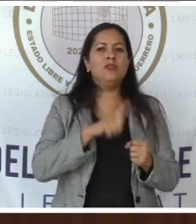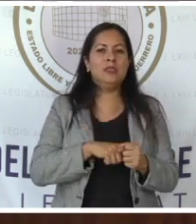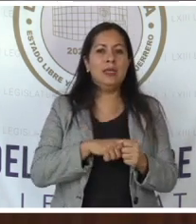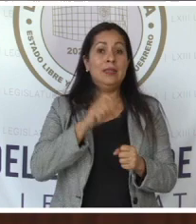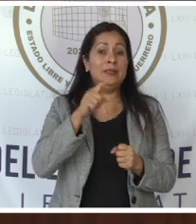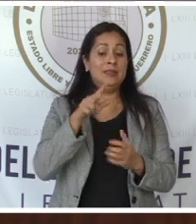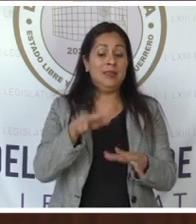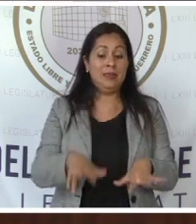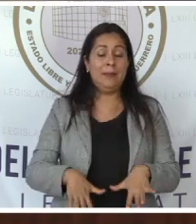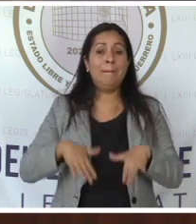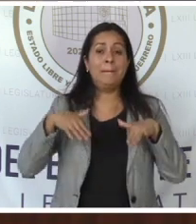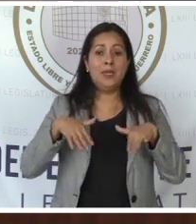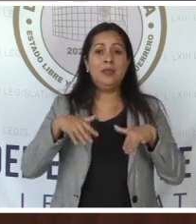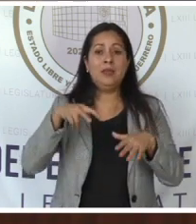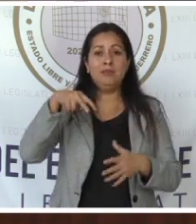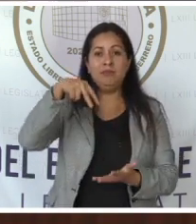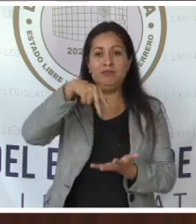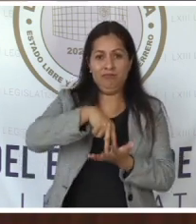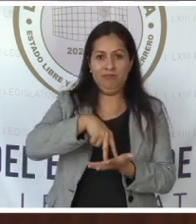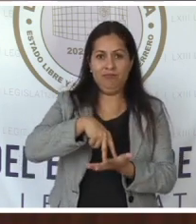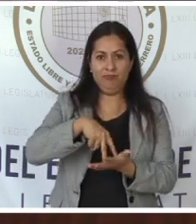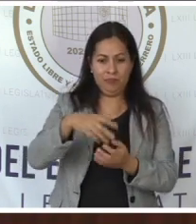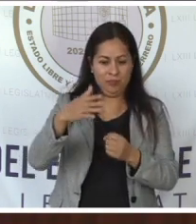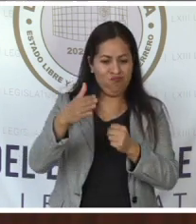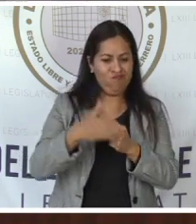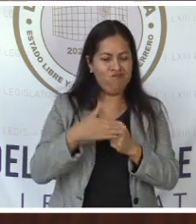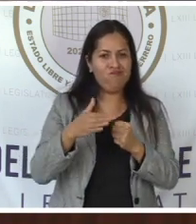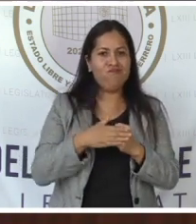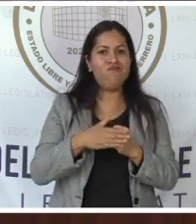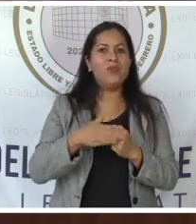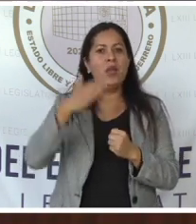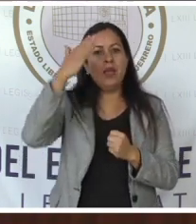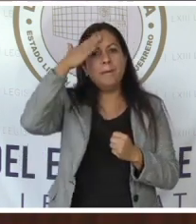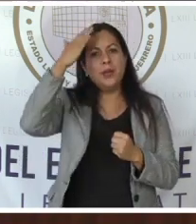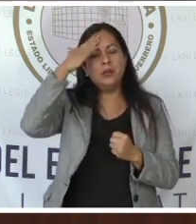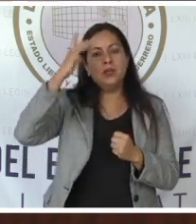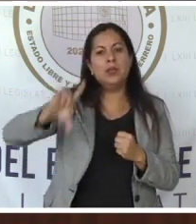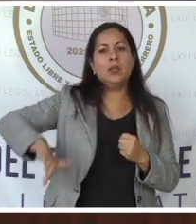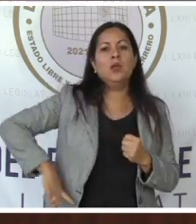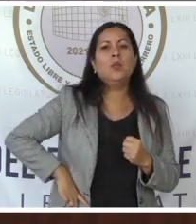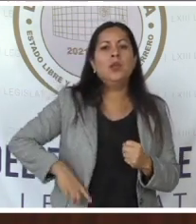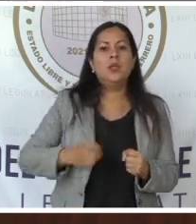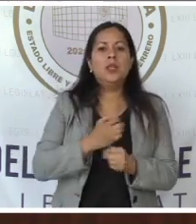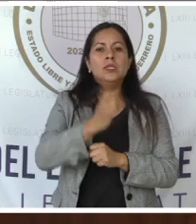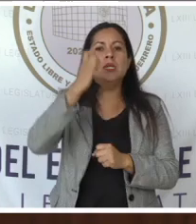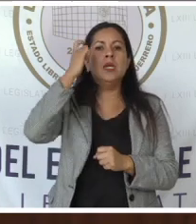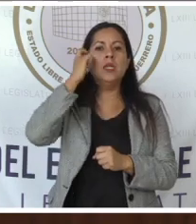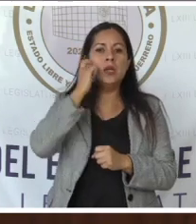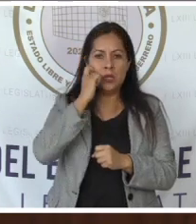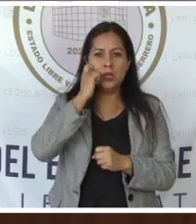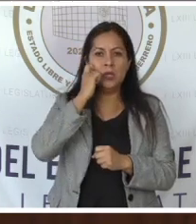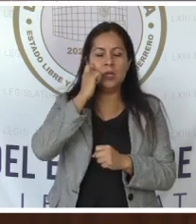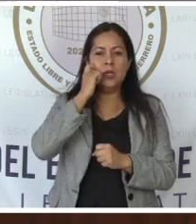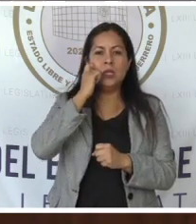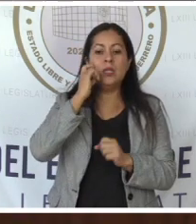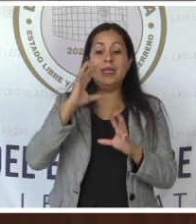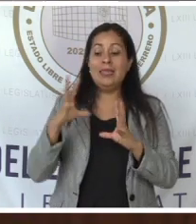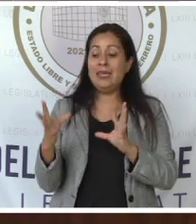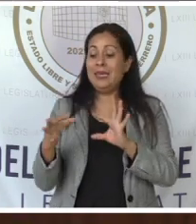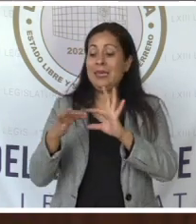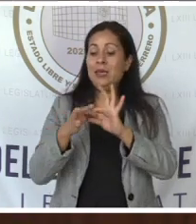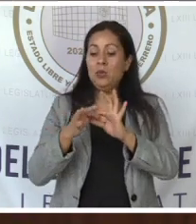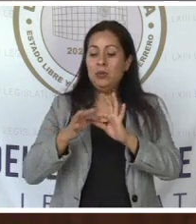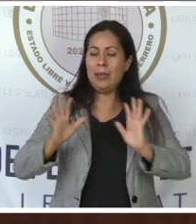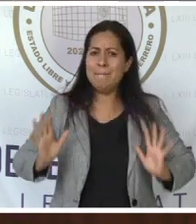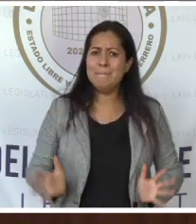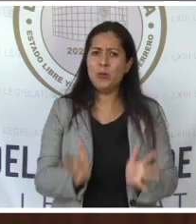esta tribuna, exhorto al Poder Ejecutivo del Gobierno del Estado de Guerrero, a que de forma conjunta